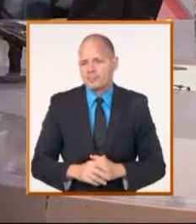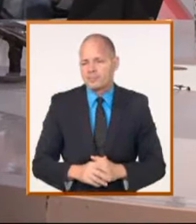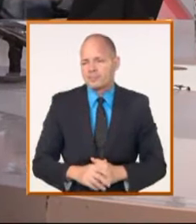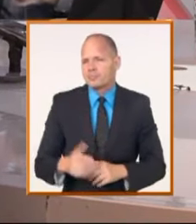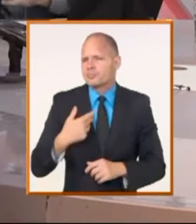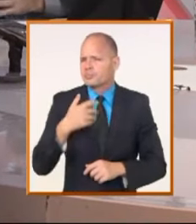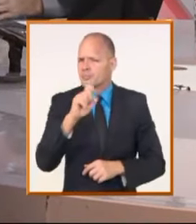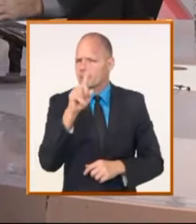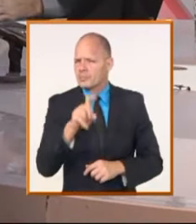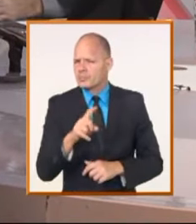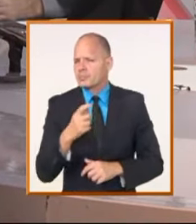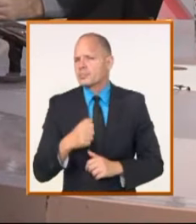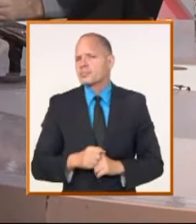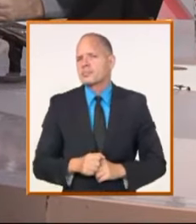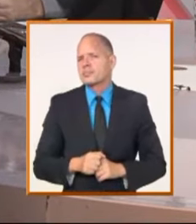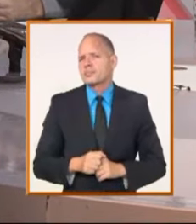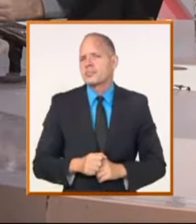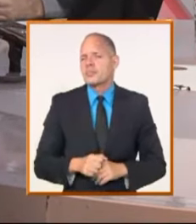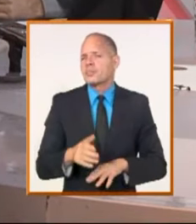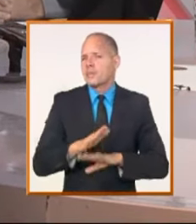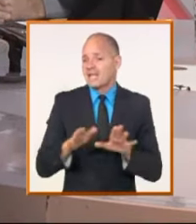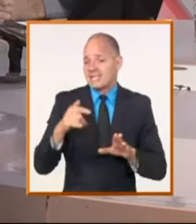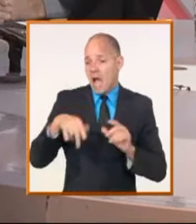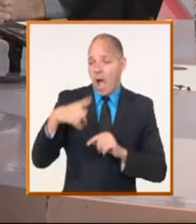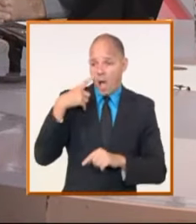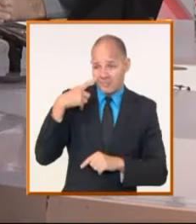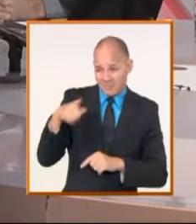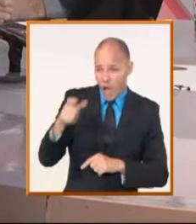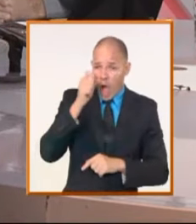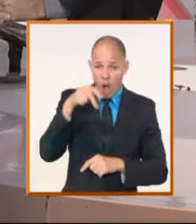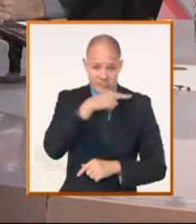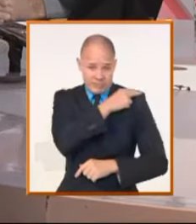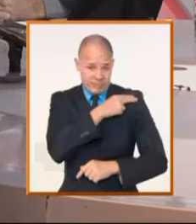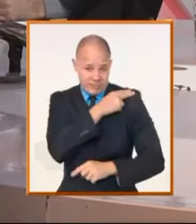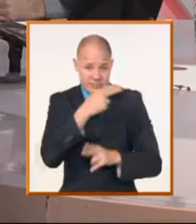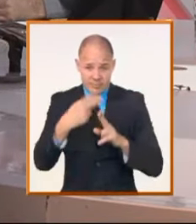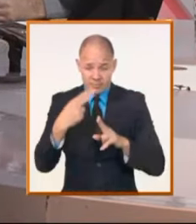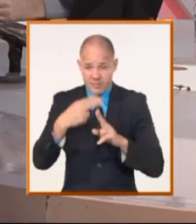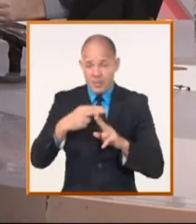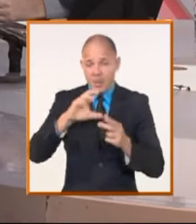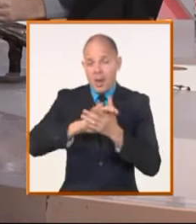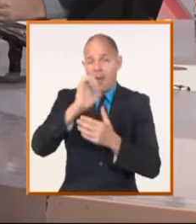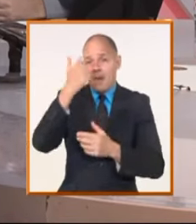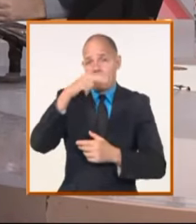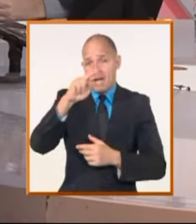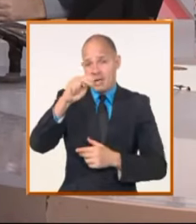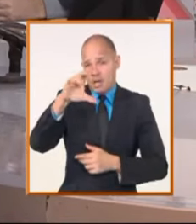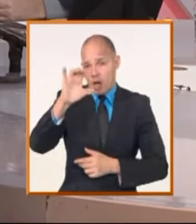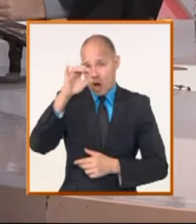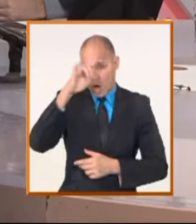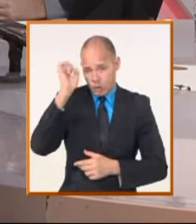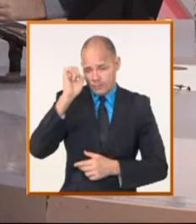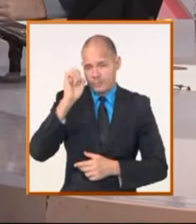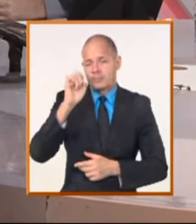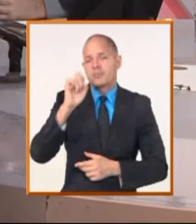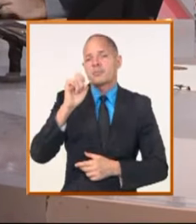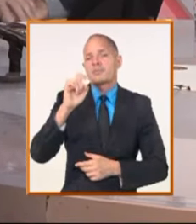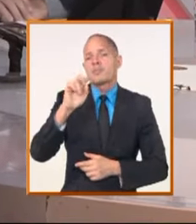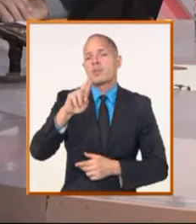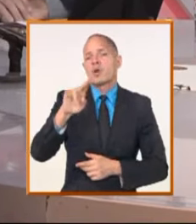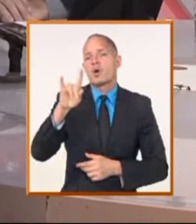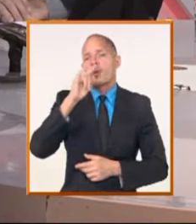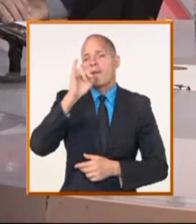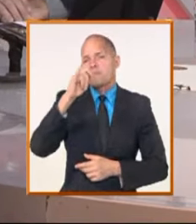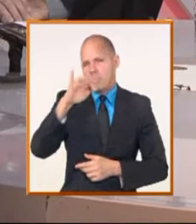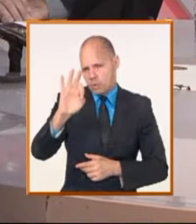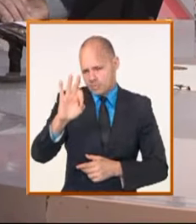cómo van estas figuras que de alguna manera tienen una incidencia grande en la política hacia Cuba. Sabemos, bueno, todo el tema de Bob Menéndez, también está,